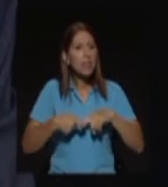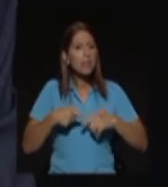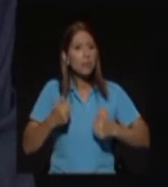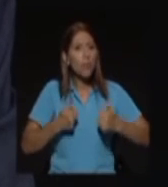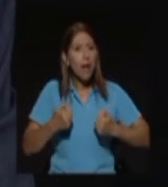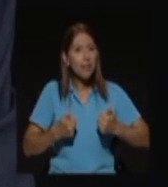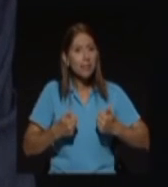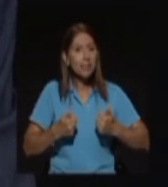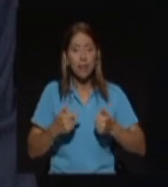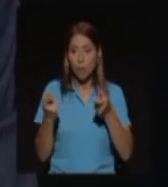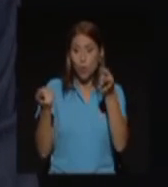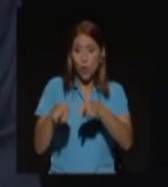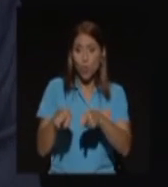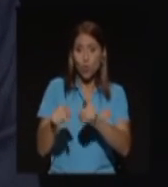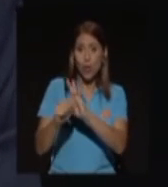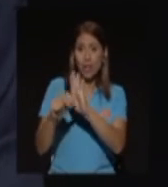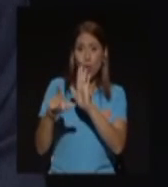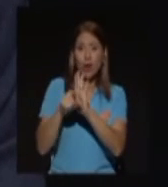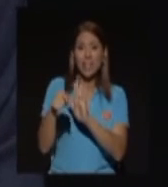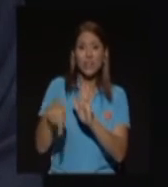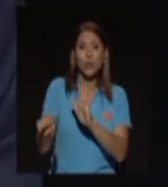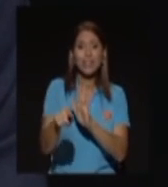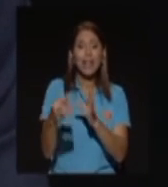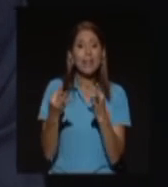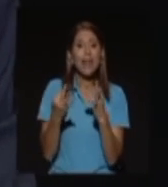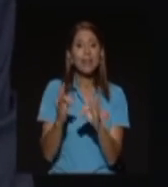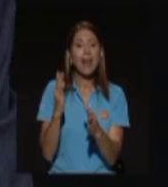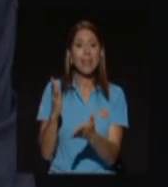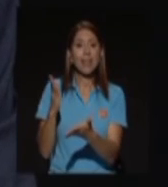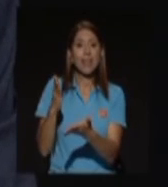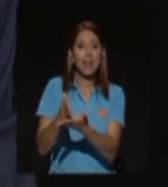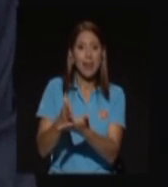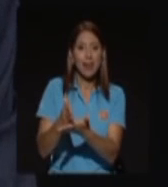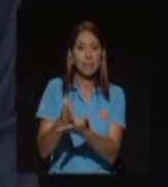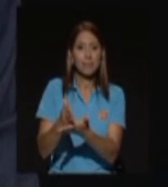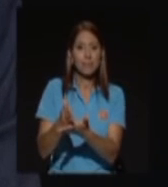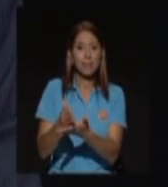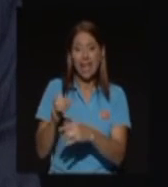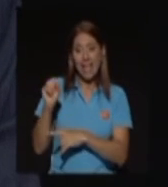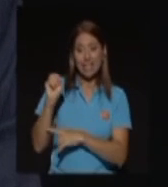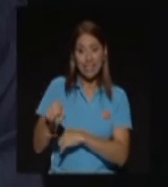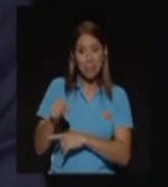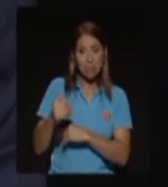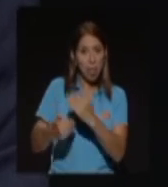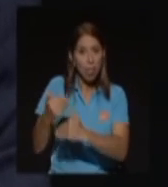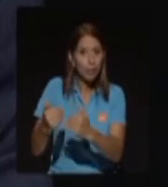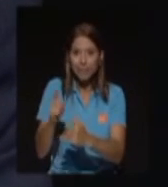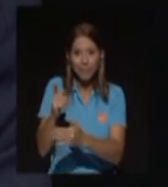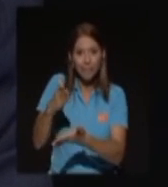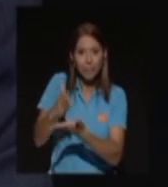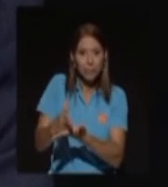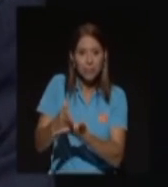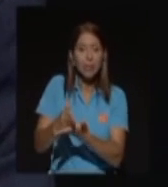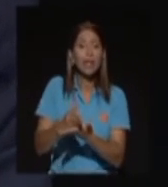en el Congreso fue tratar de detener que el sí cumpliera su cometido. Cada una de